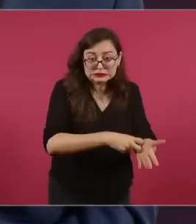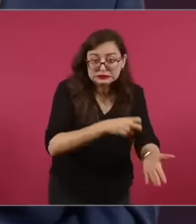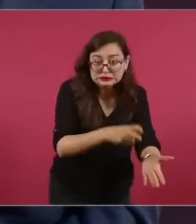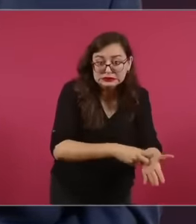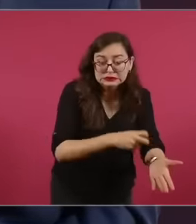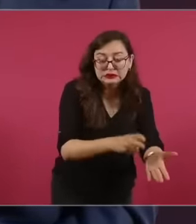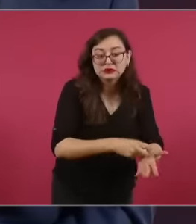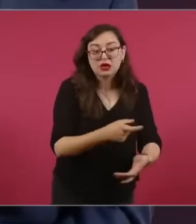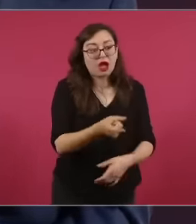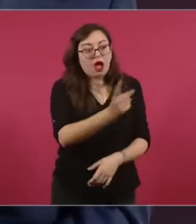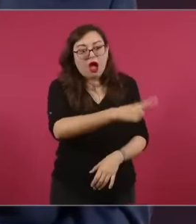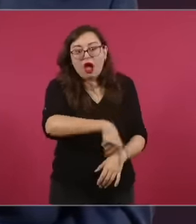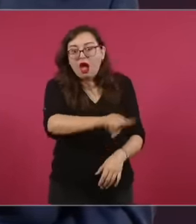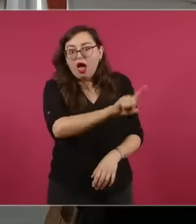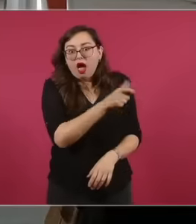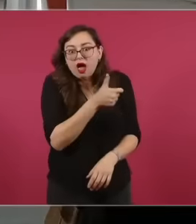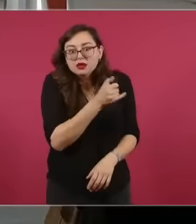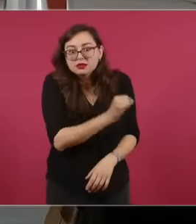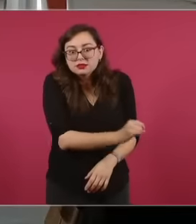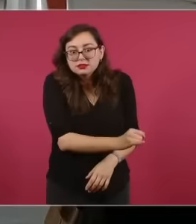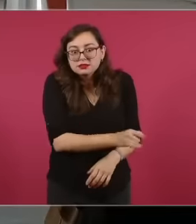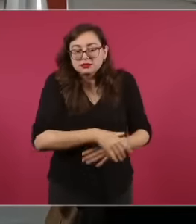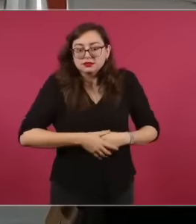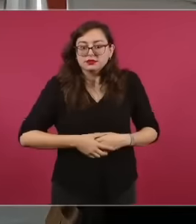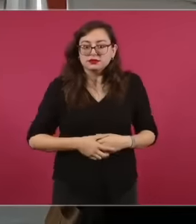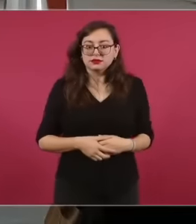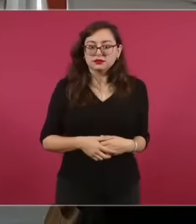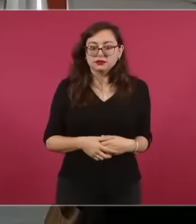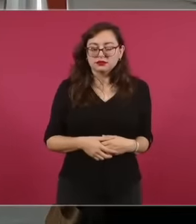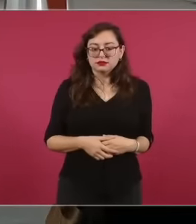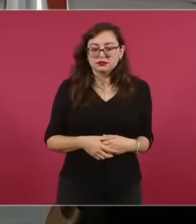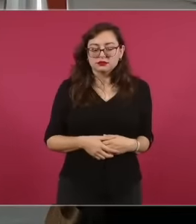en ese tiempo la agenda